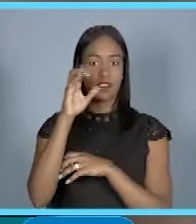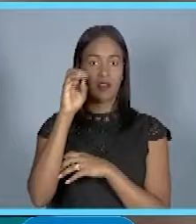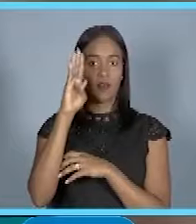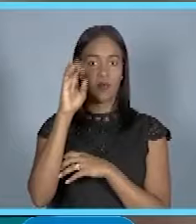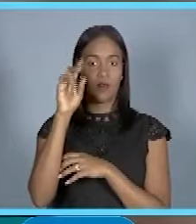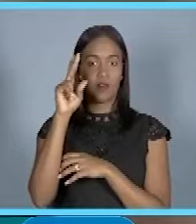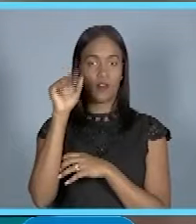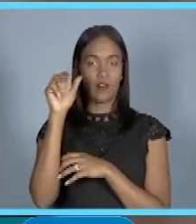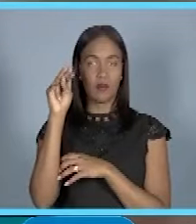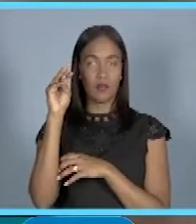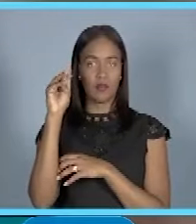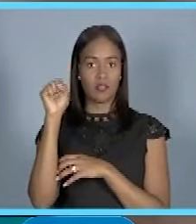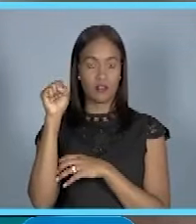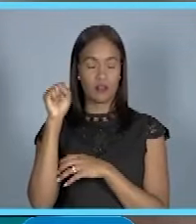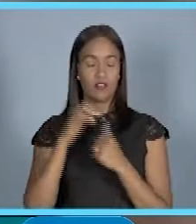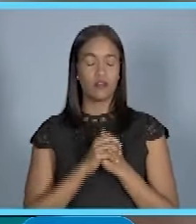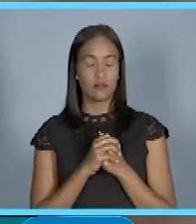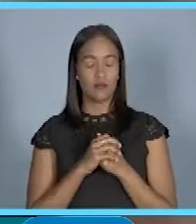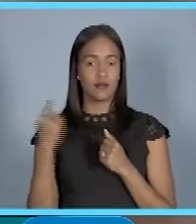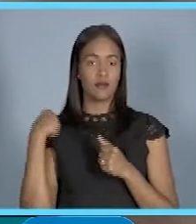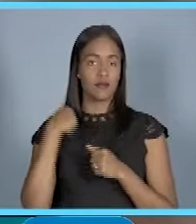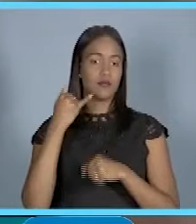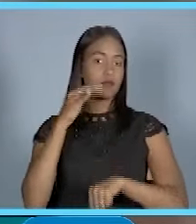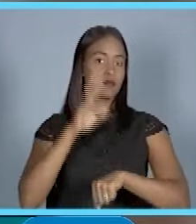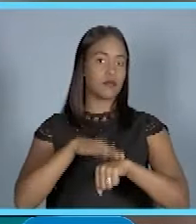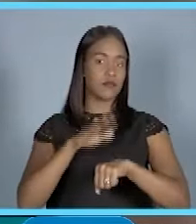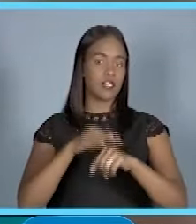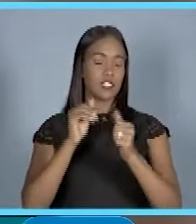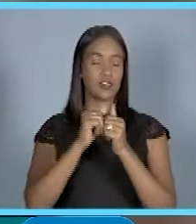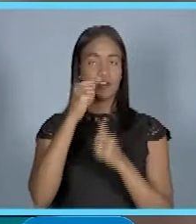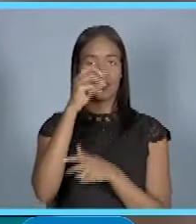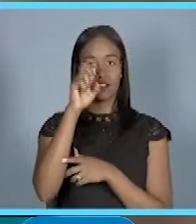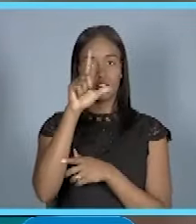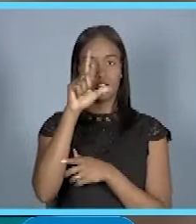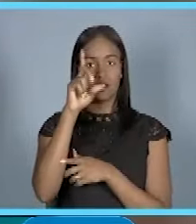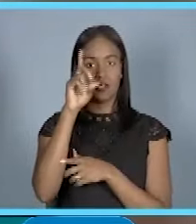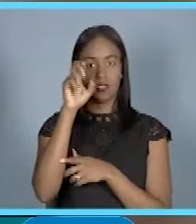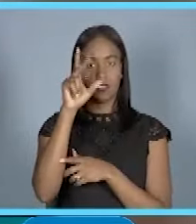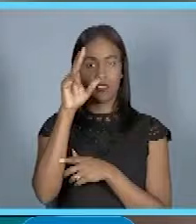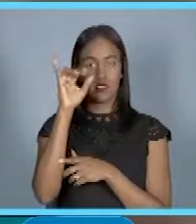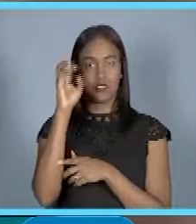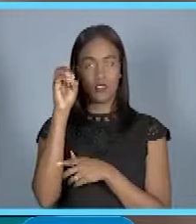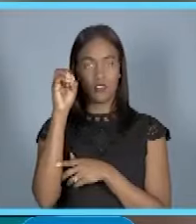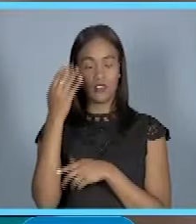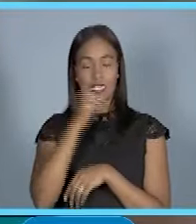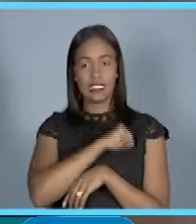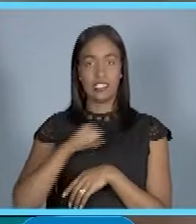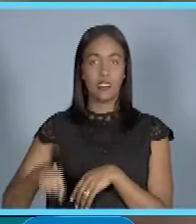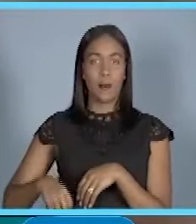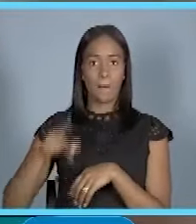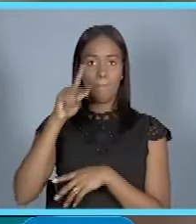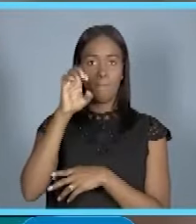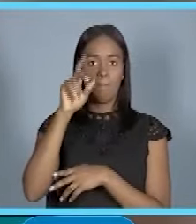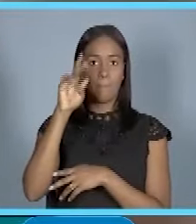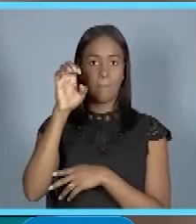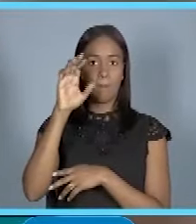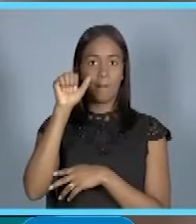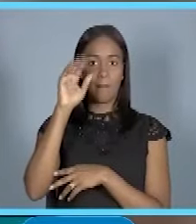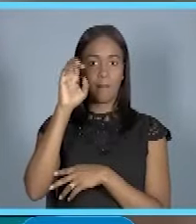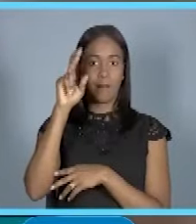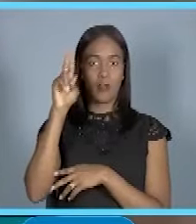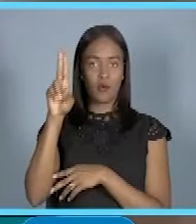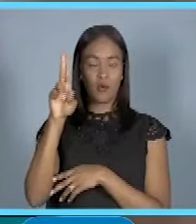Ramos, les hacemos un llamado a Gabriel del Río, al señor Pepe Abreu,